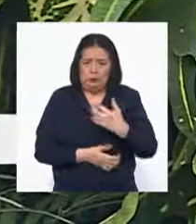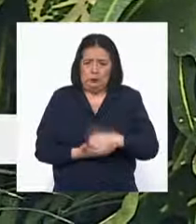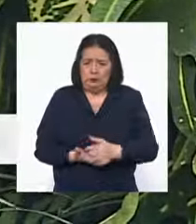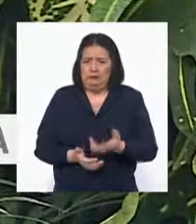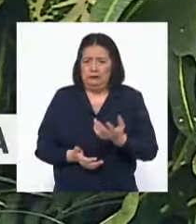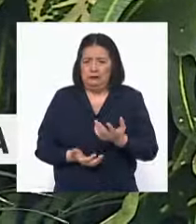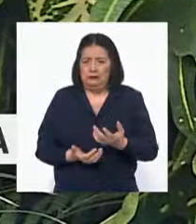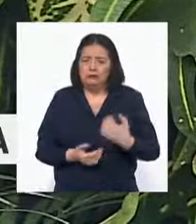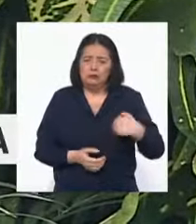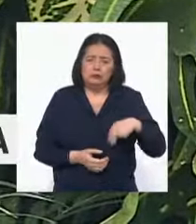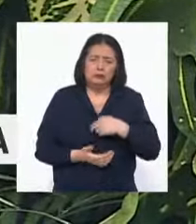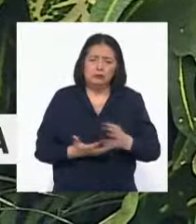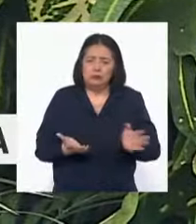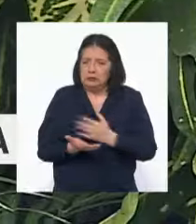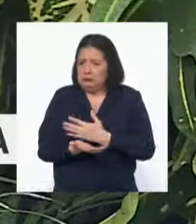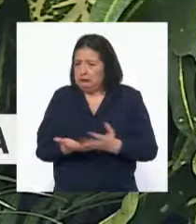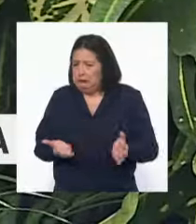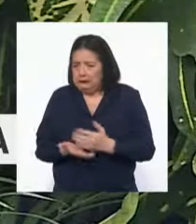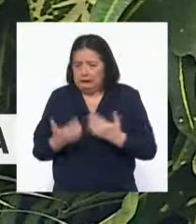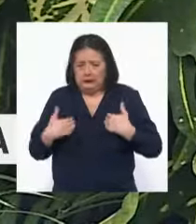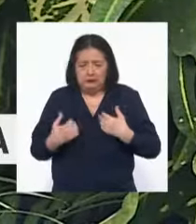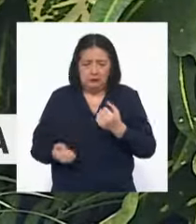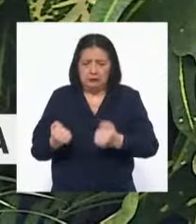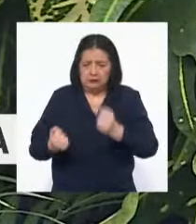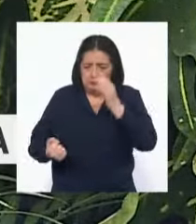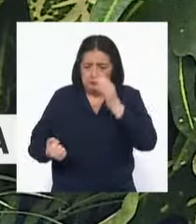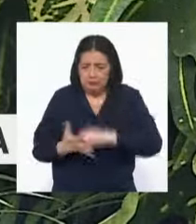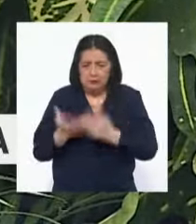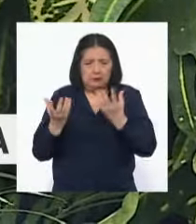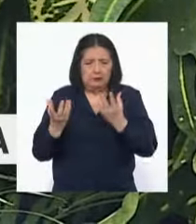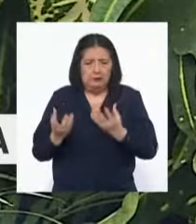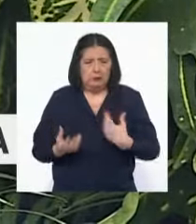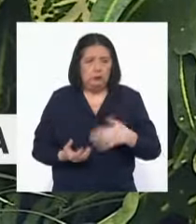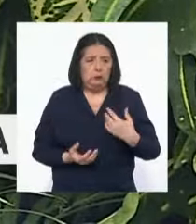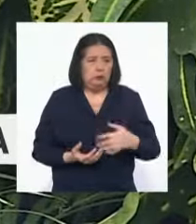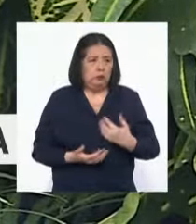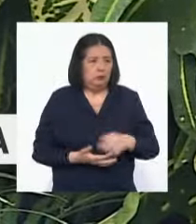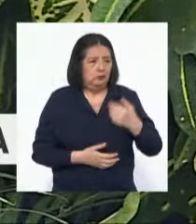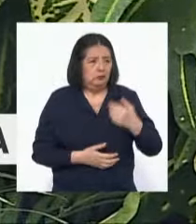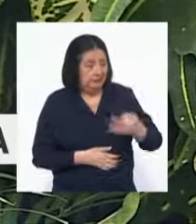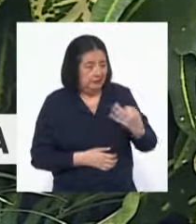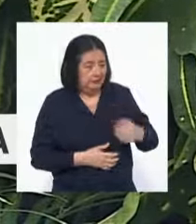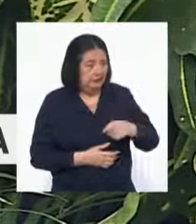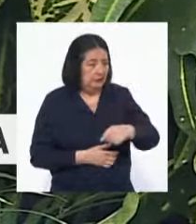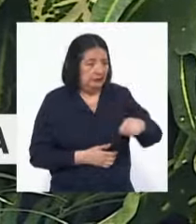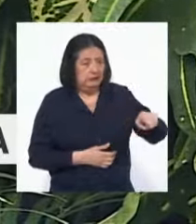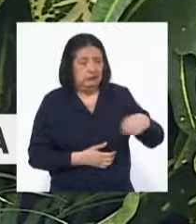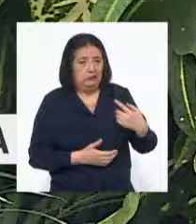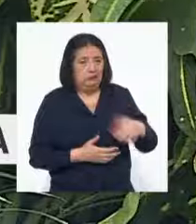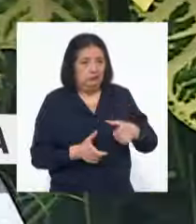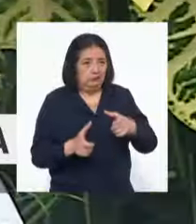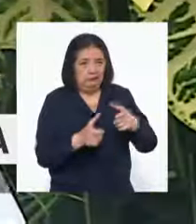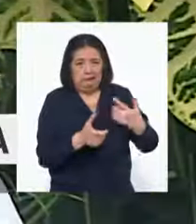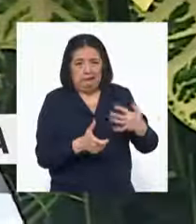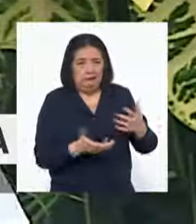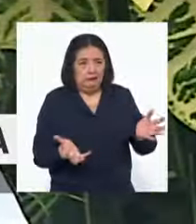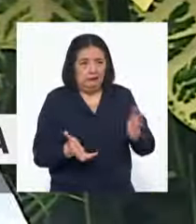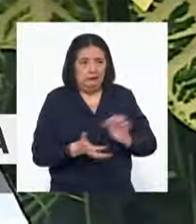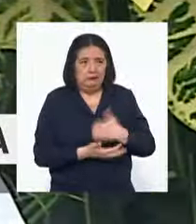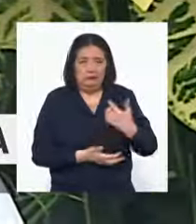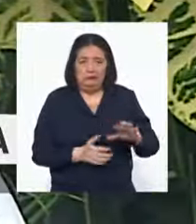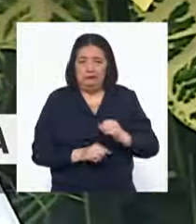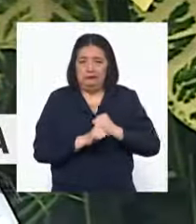pocas horas sin los patrulleros para que se nos abra realmente un hoyo en la línea de flotación. Va a